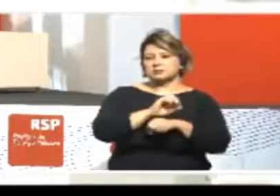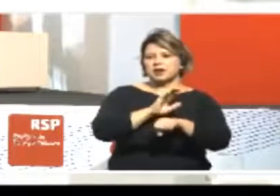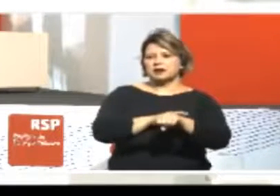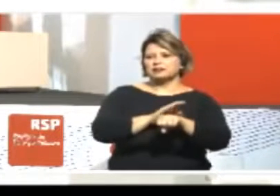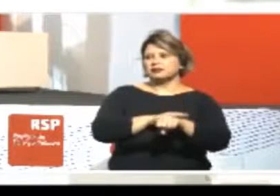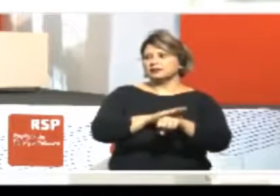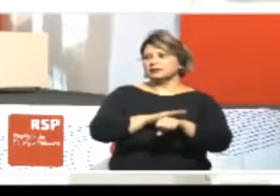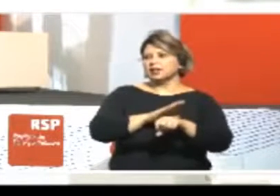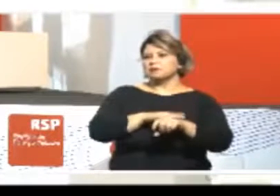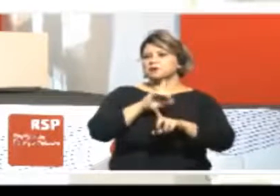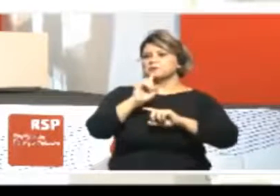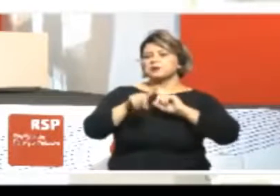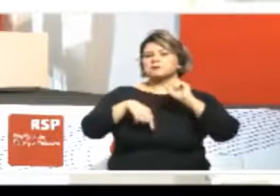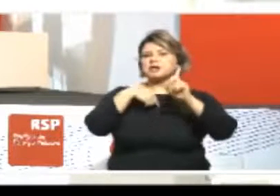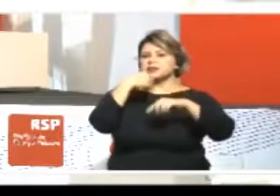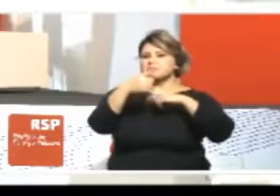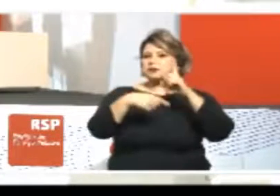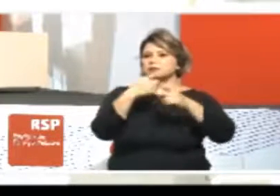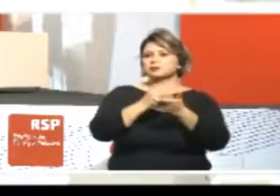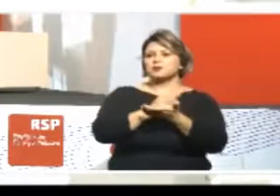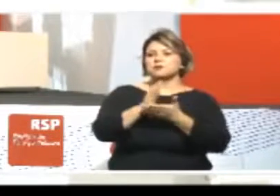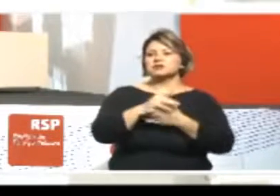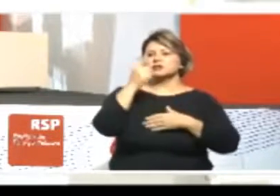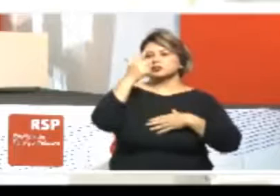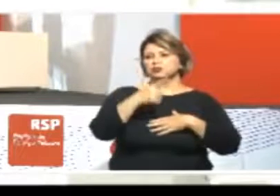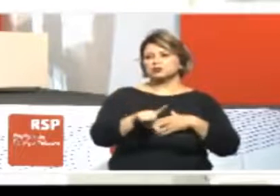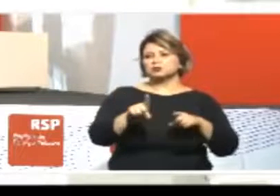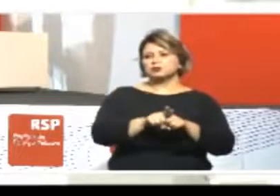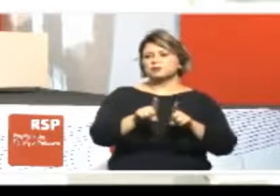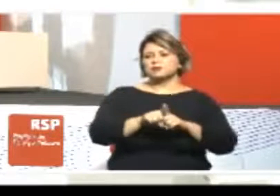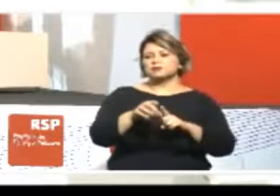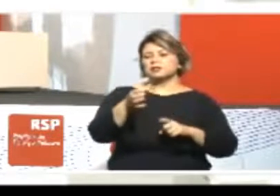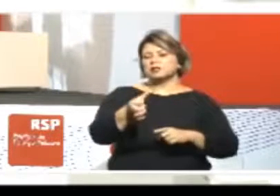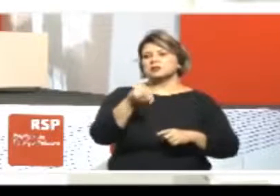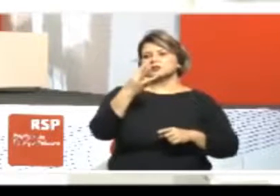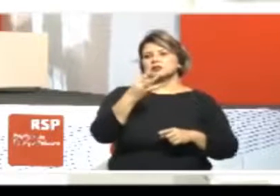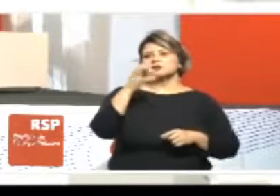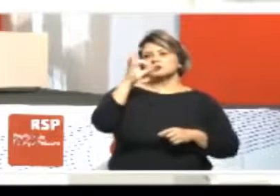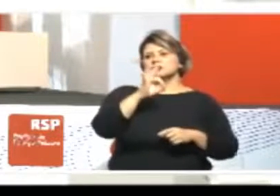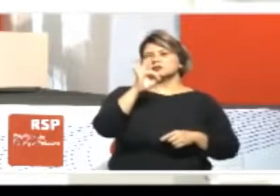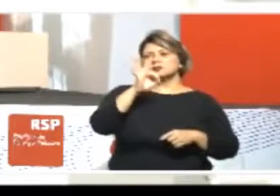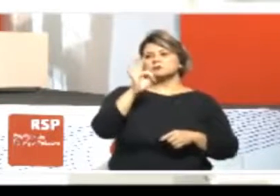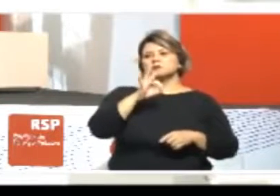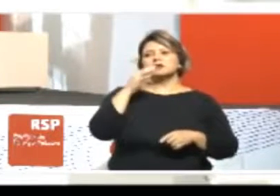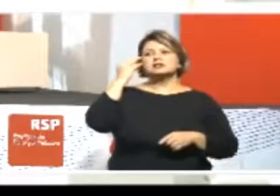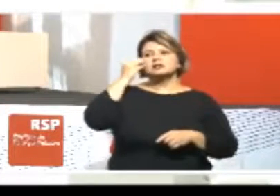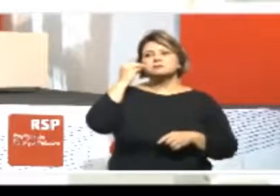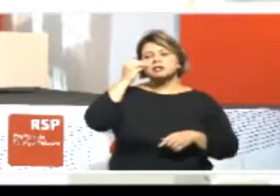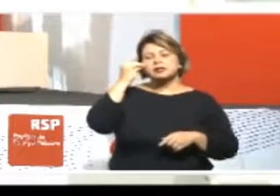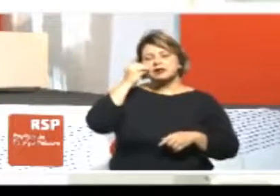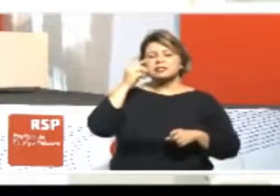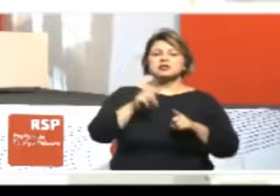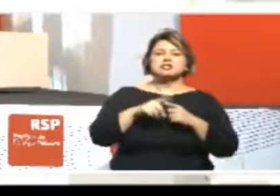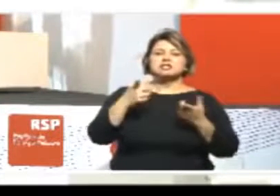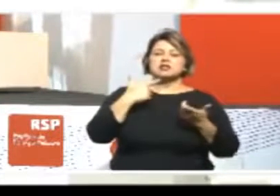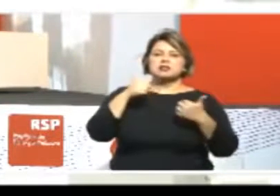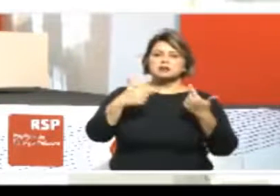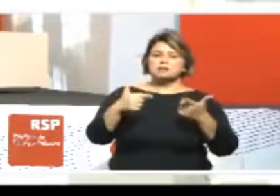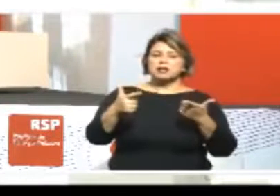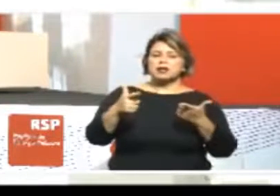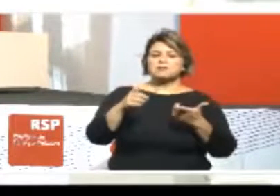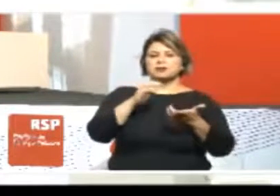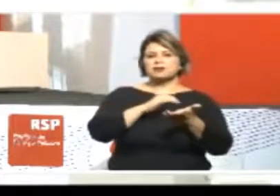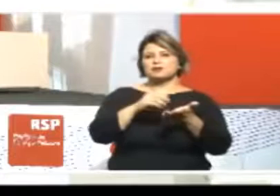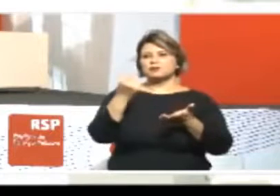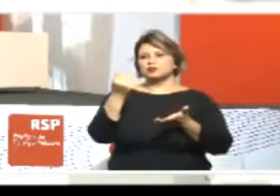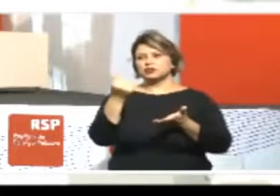Y 63% manifestaron tener experiencia a nivel local, ya sean como tesorero, ya sea como secretario, subsecretario